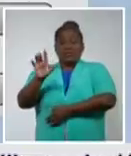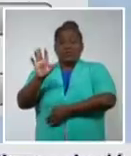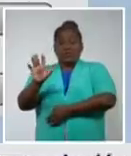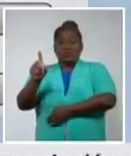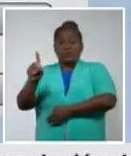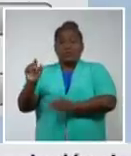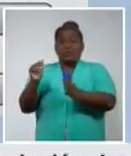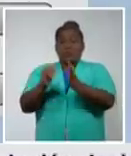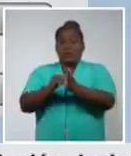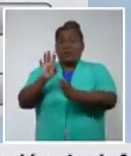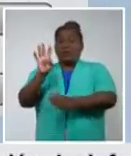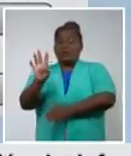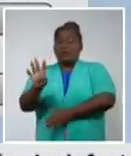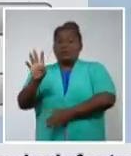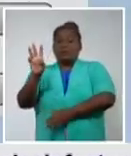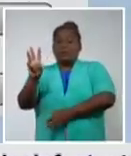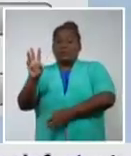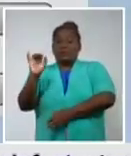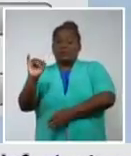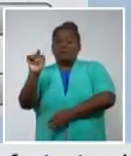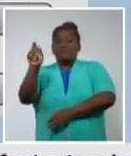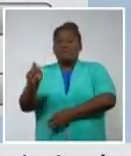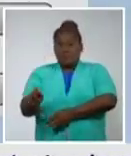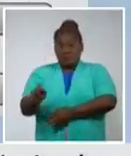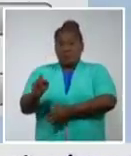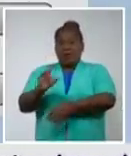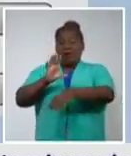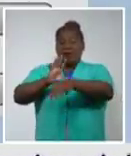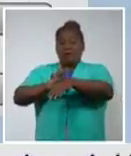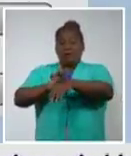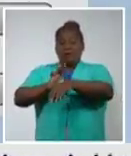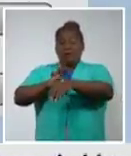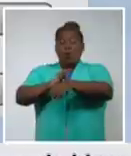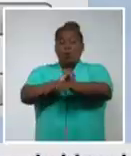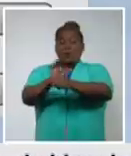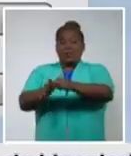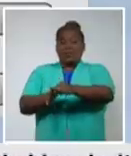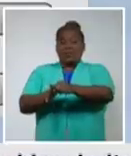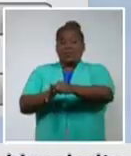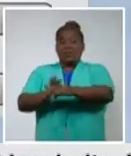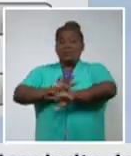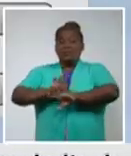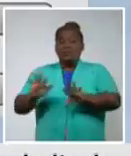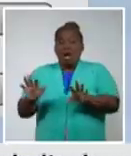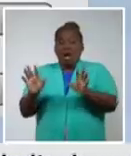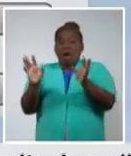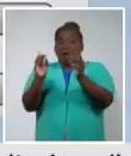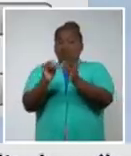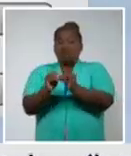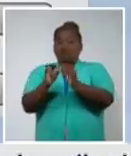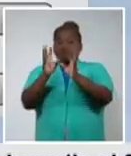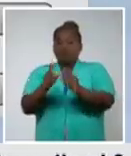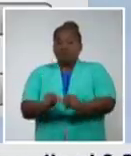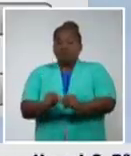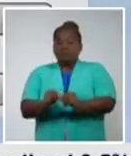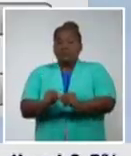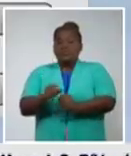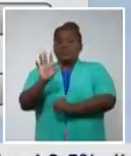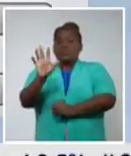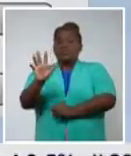151.436 personas con COVID-19 y ya la cifra total asciende a